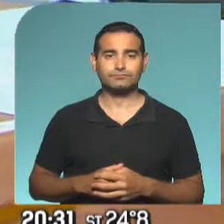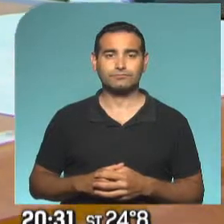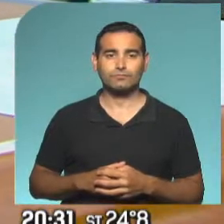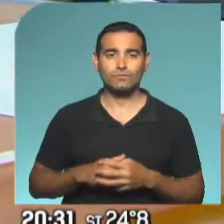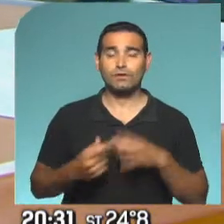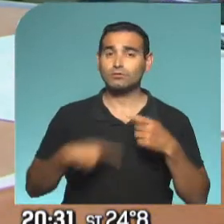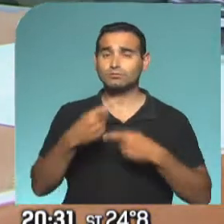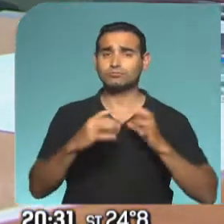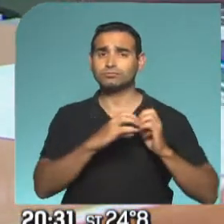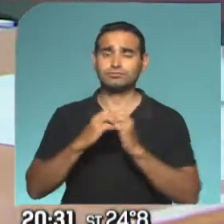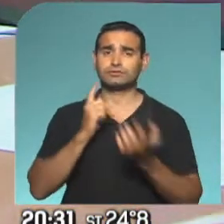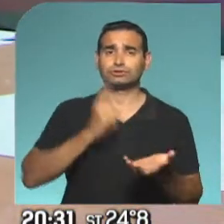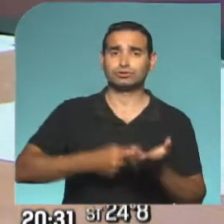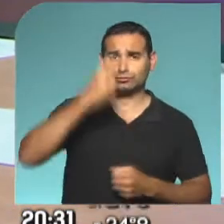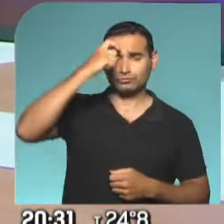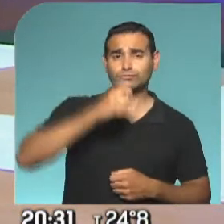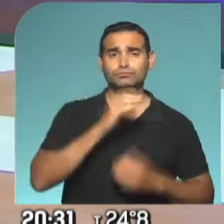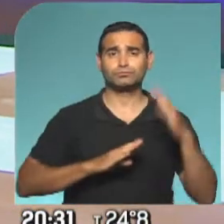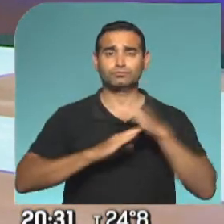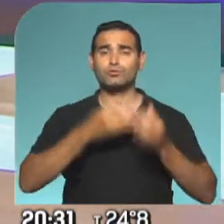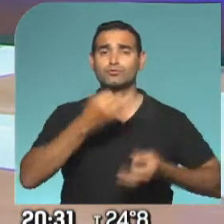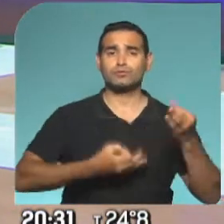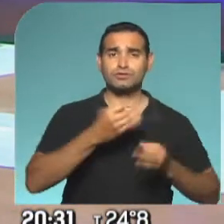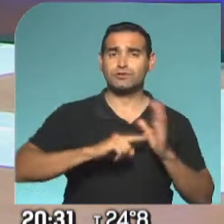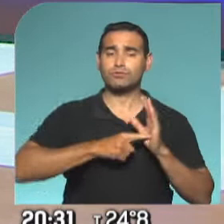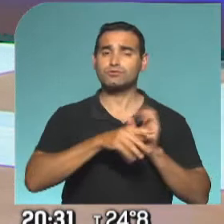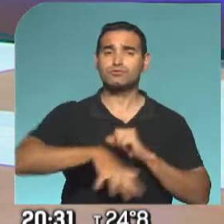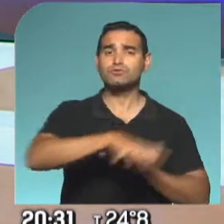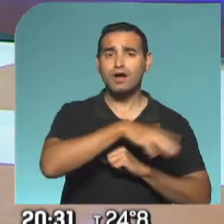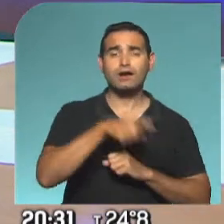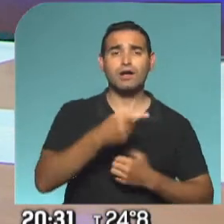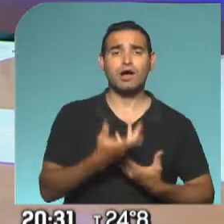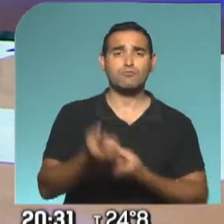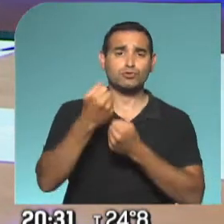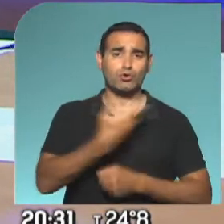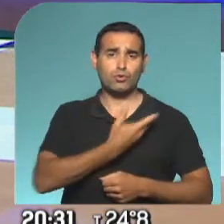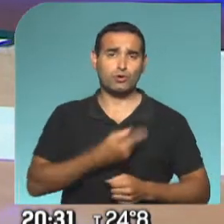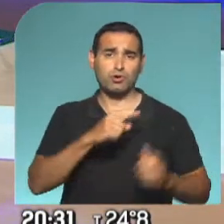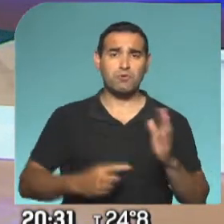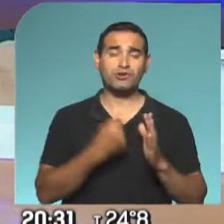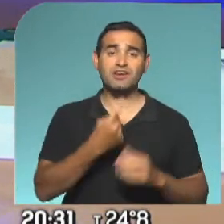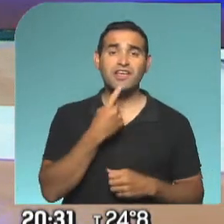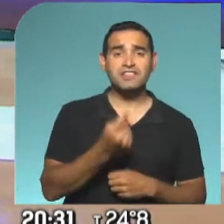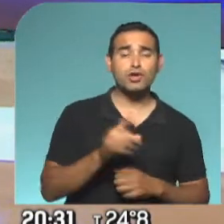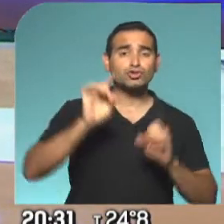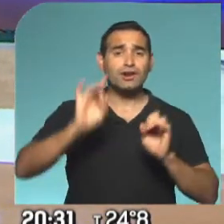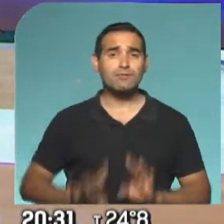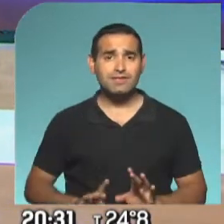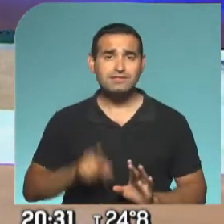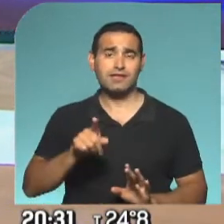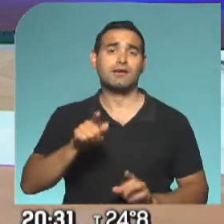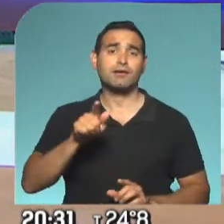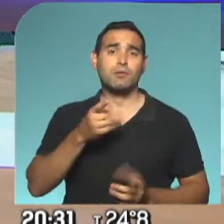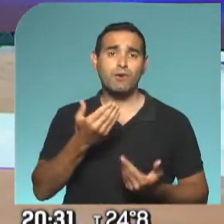Continúa la polémica por el fallo del Tribunal Superior de Justicia de la Ciudad de Buenos Aires que respalda al gobierno porteño y que establece que solo podrán